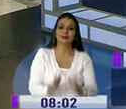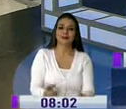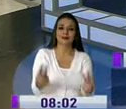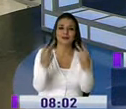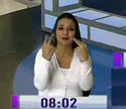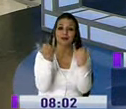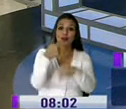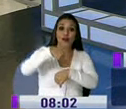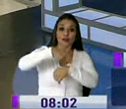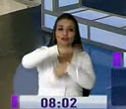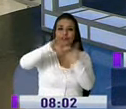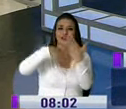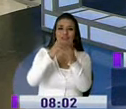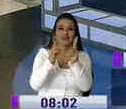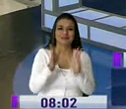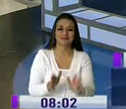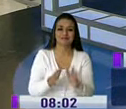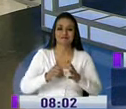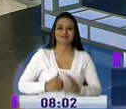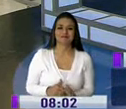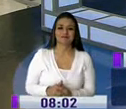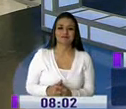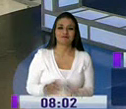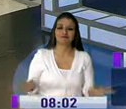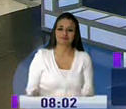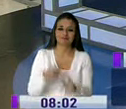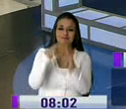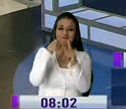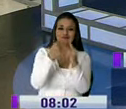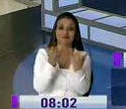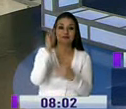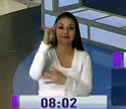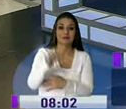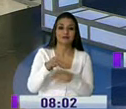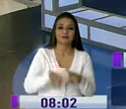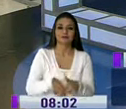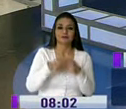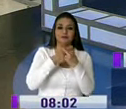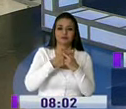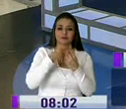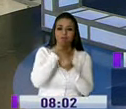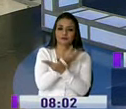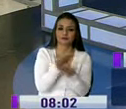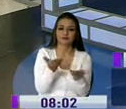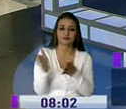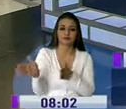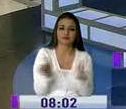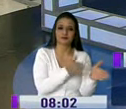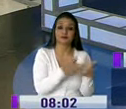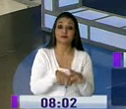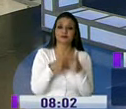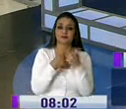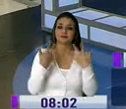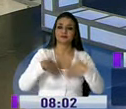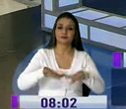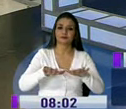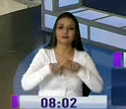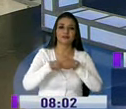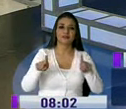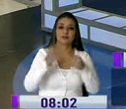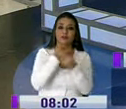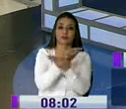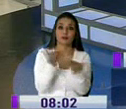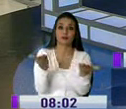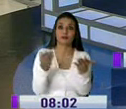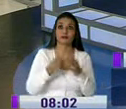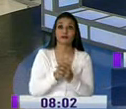todos son mis vecinos. Y con esa energía hoy día martes vamos a empezar entonces con la información. Sí, hay que comenzar ya, hay cosas que hay que contarles, no